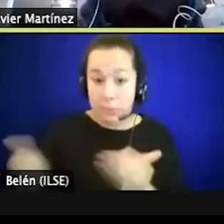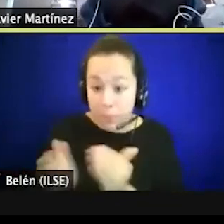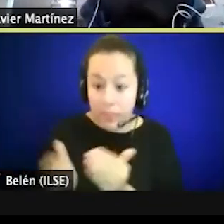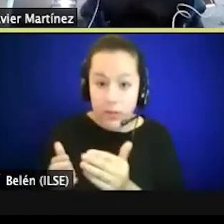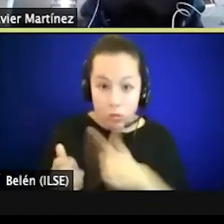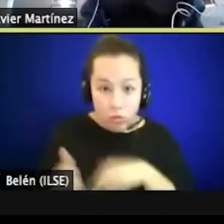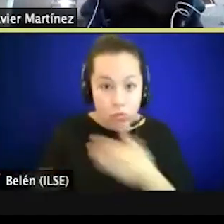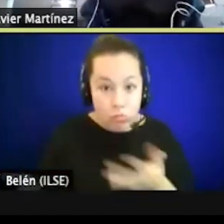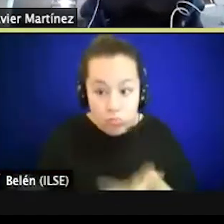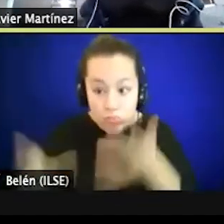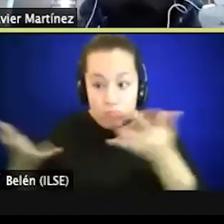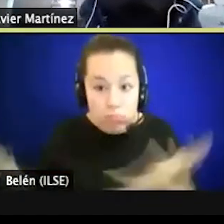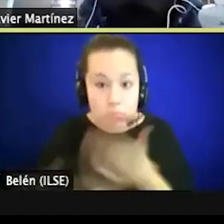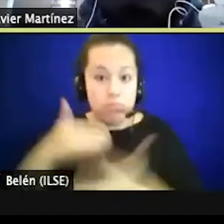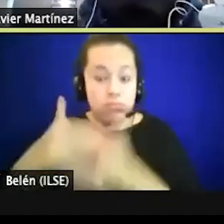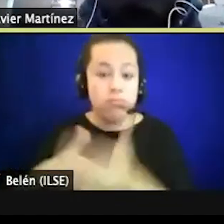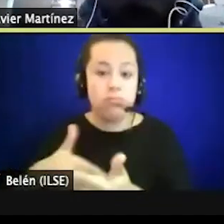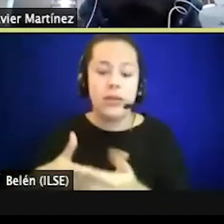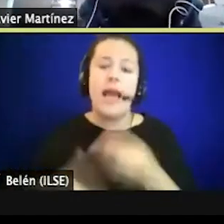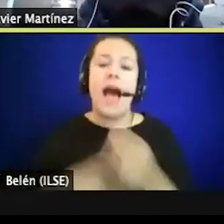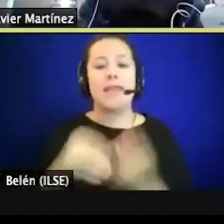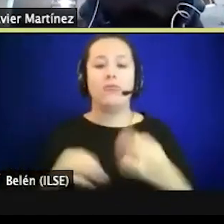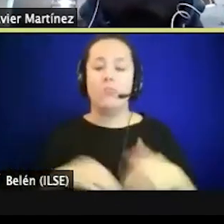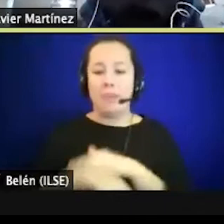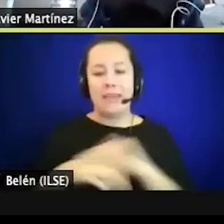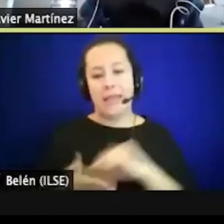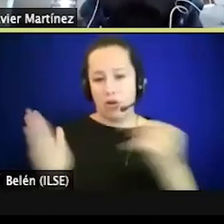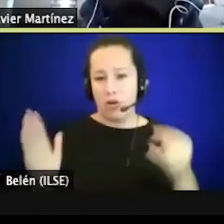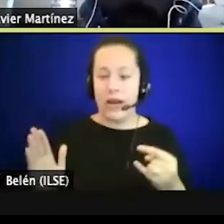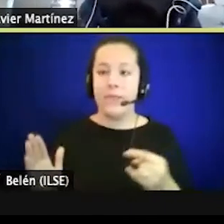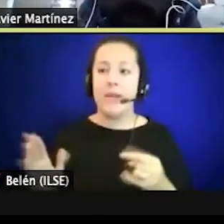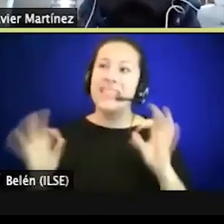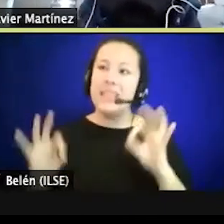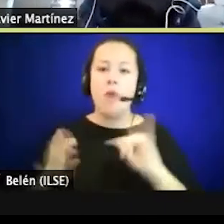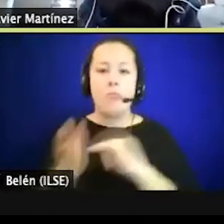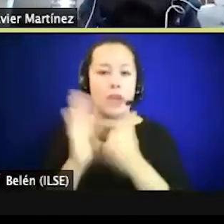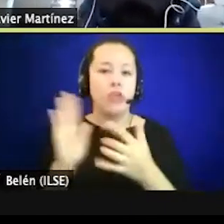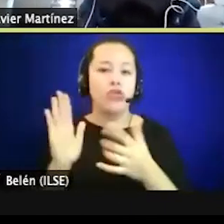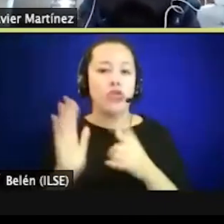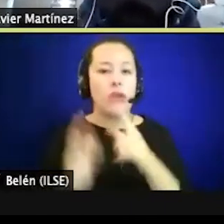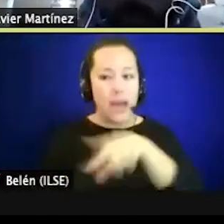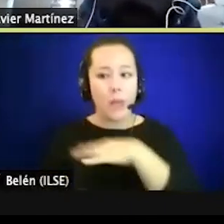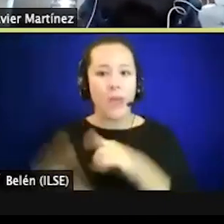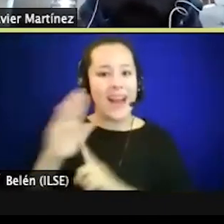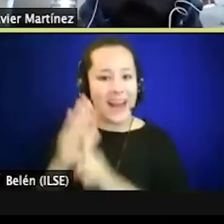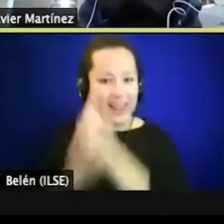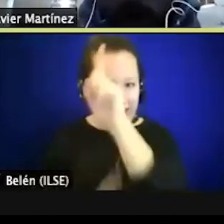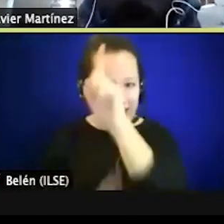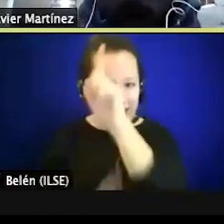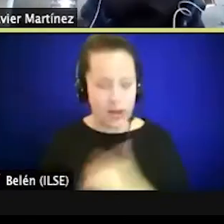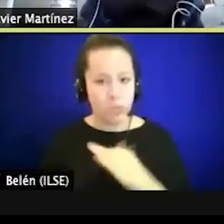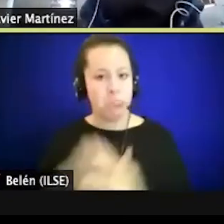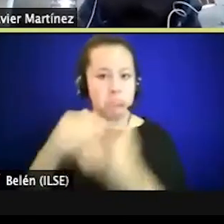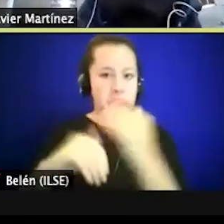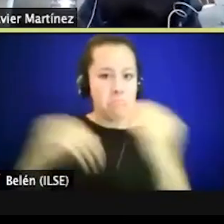tecnológica y sobre todo que sean escalables, es decir, que puedan crecer. Y los aceleramos con la finalidad de que tenemos dos